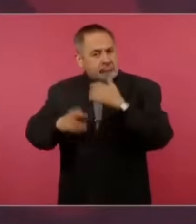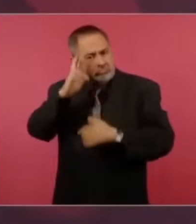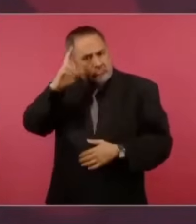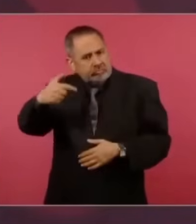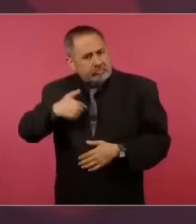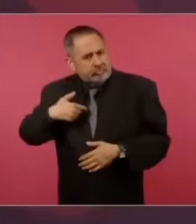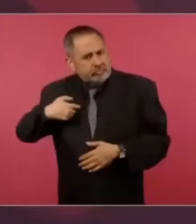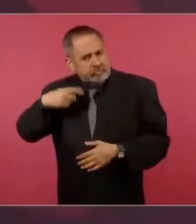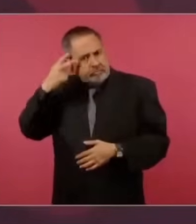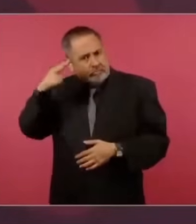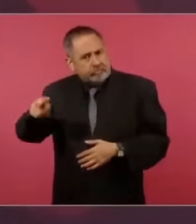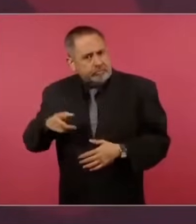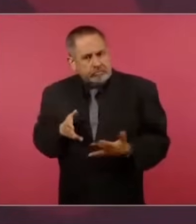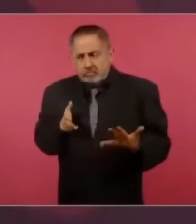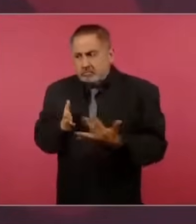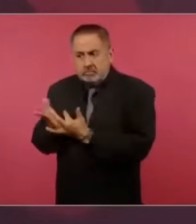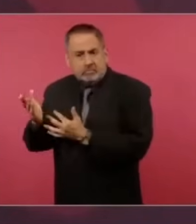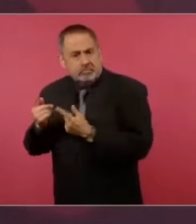soberanía,